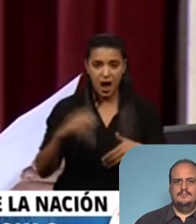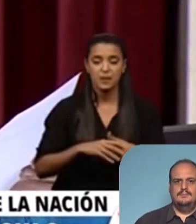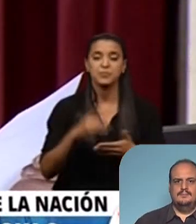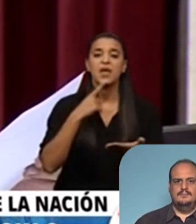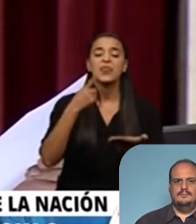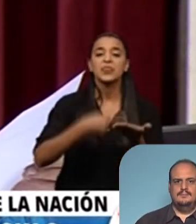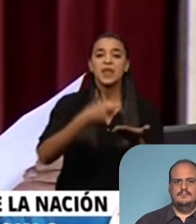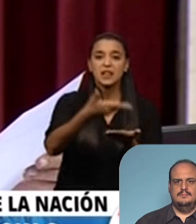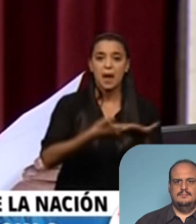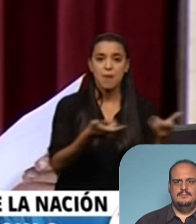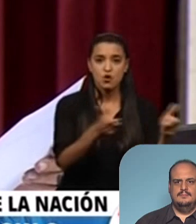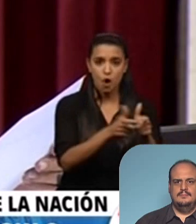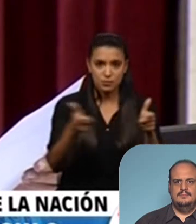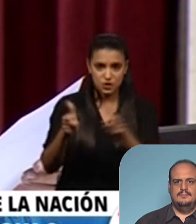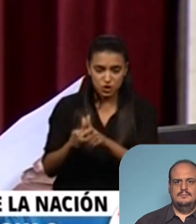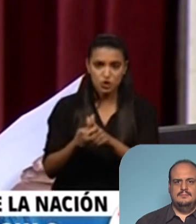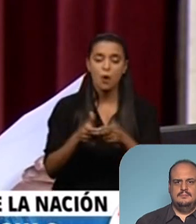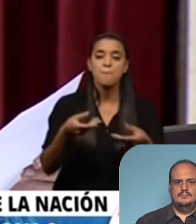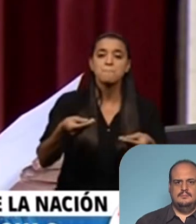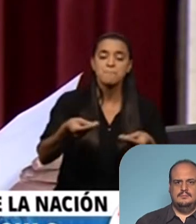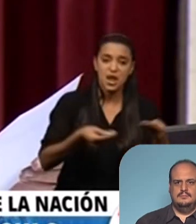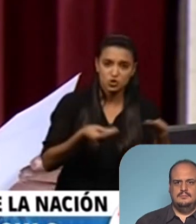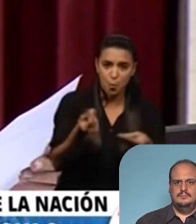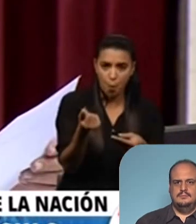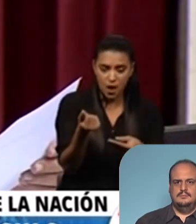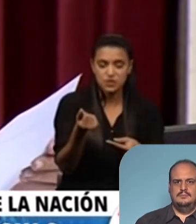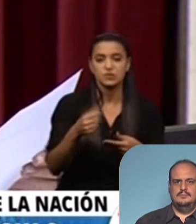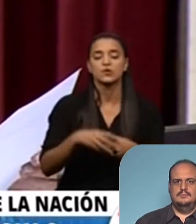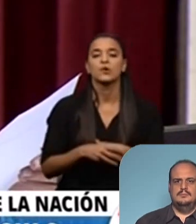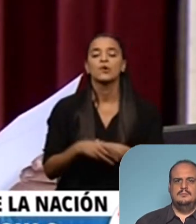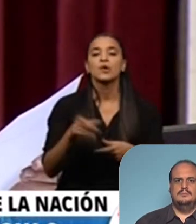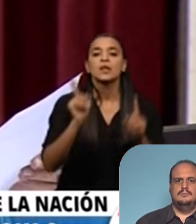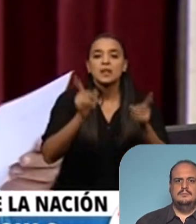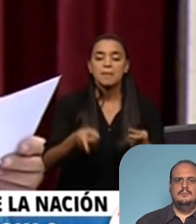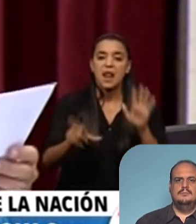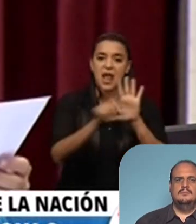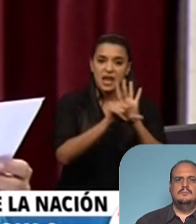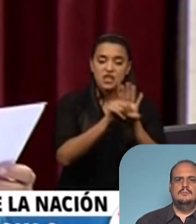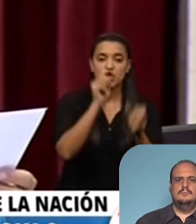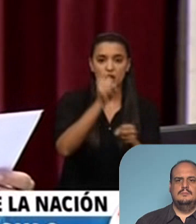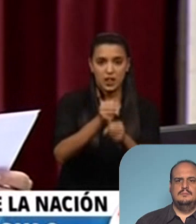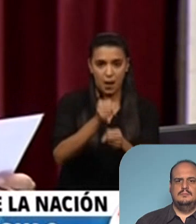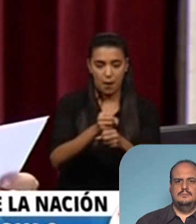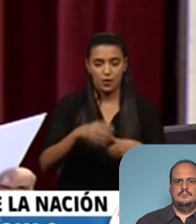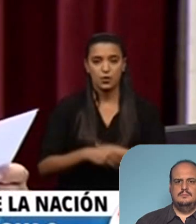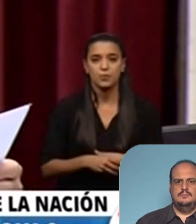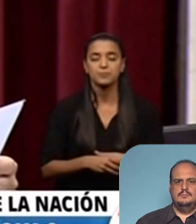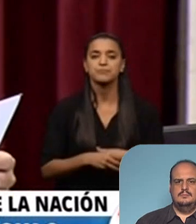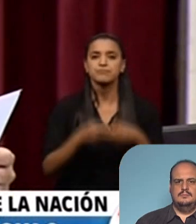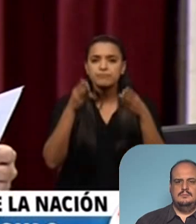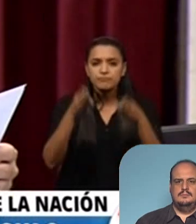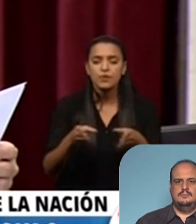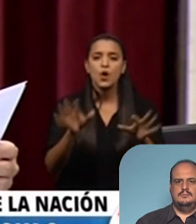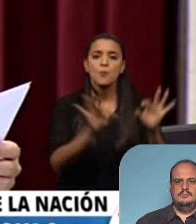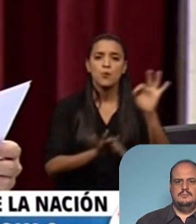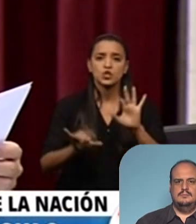El dictamen de las comisiones de Presupuesto y Hacienda y de Legislación del Trabajo recaído